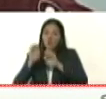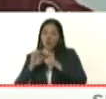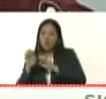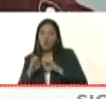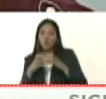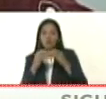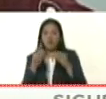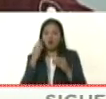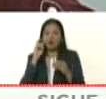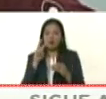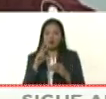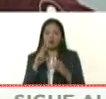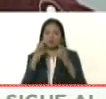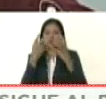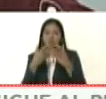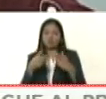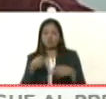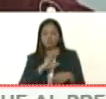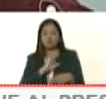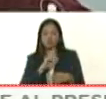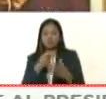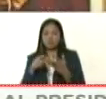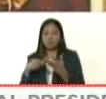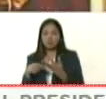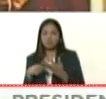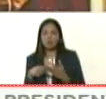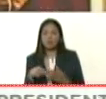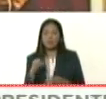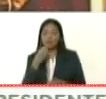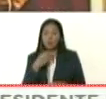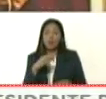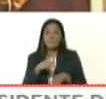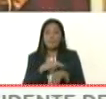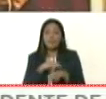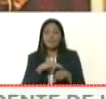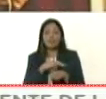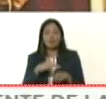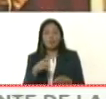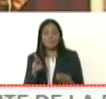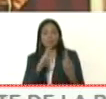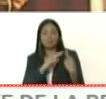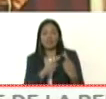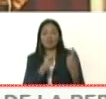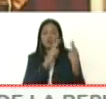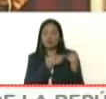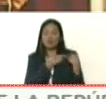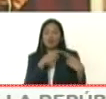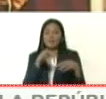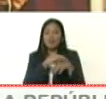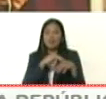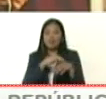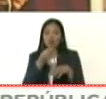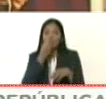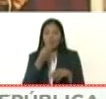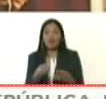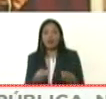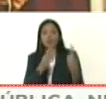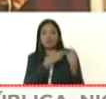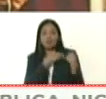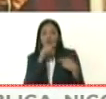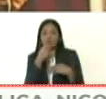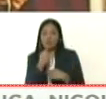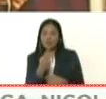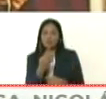que tiene que ver con la industrialización de esos productos. Bueno, ministro de Alimentación, lo encargo a usted, métale la lupa, y usted me